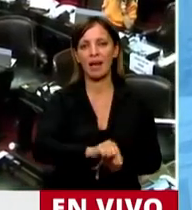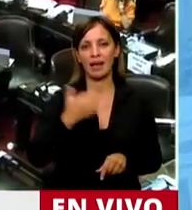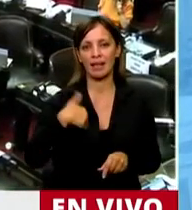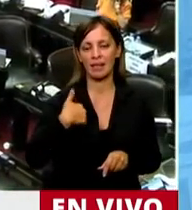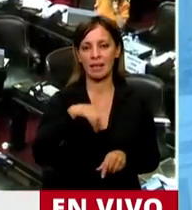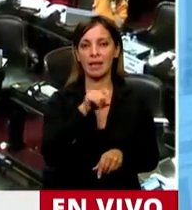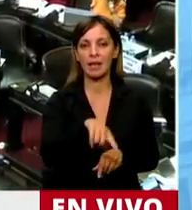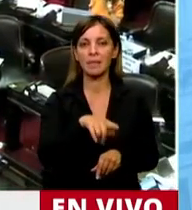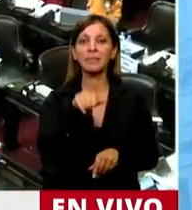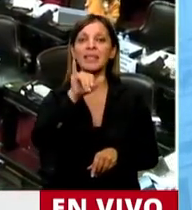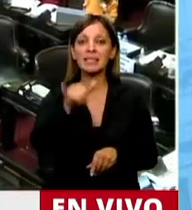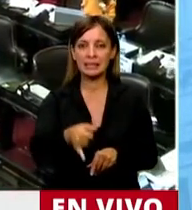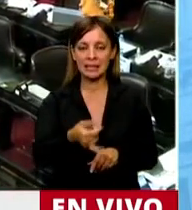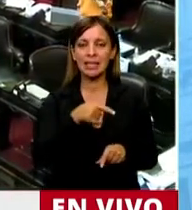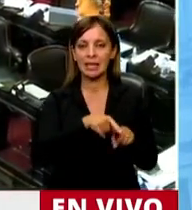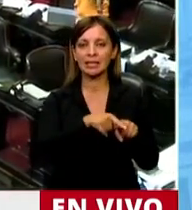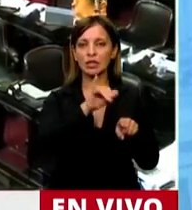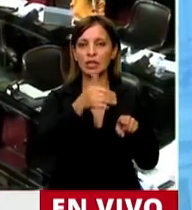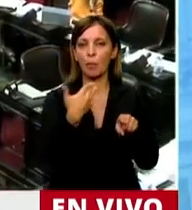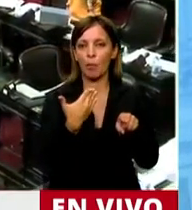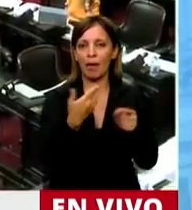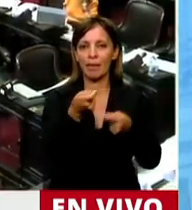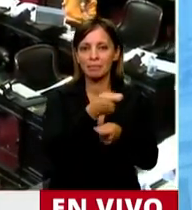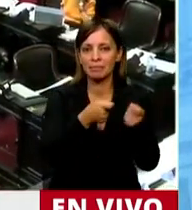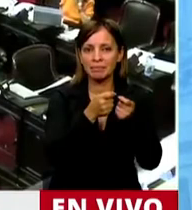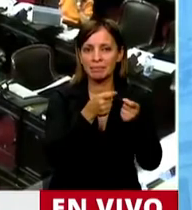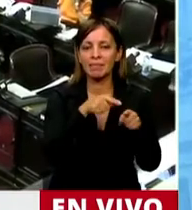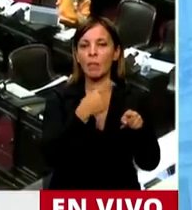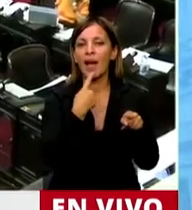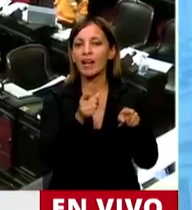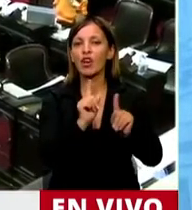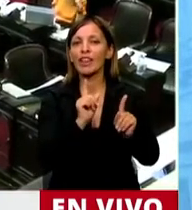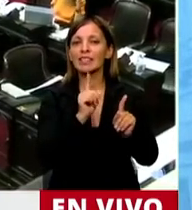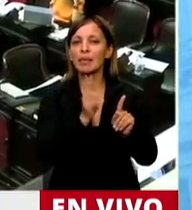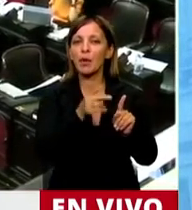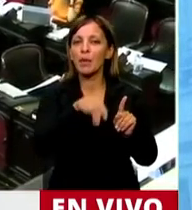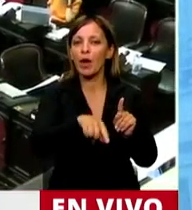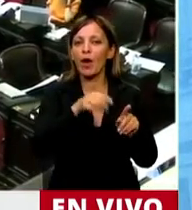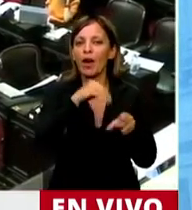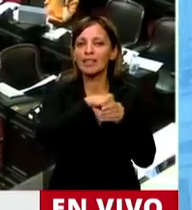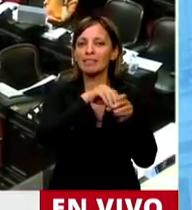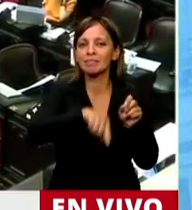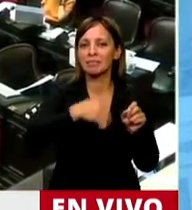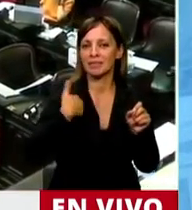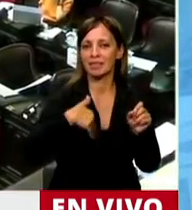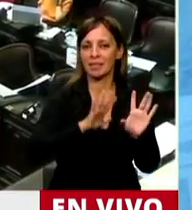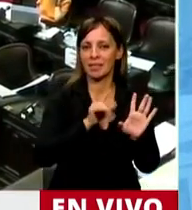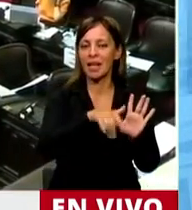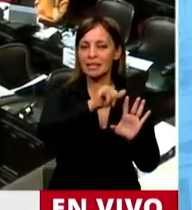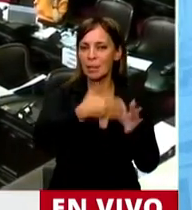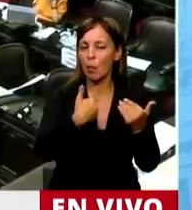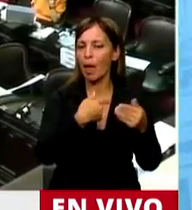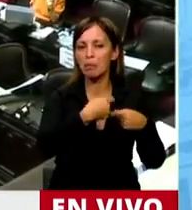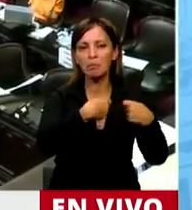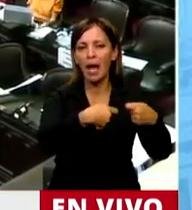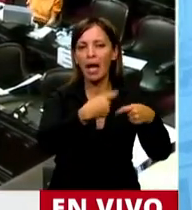sí pueda ser destinada, porque esto no lo está prohibiendo, sí pueda ser destinada a pagar gastos corrientes.